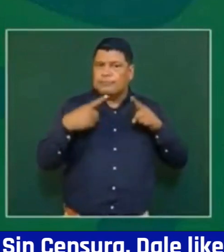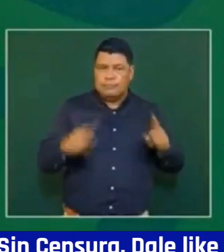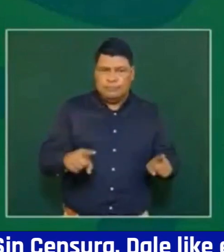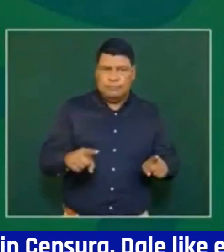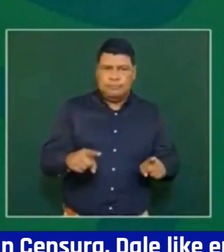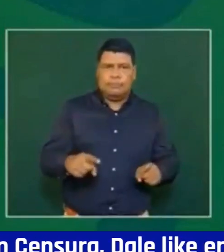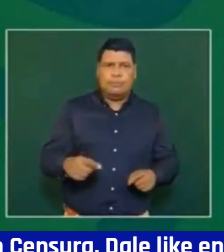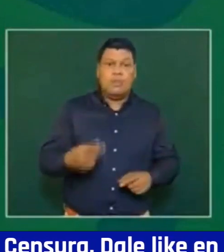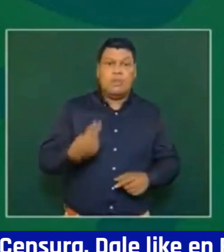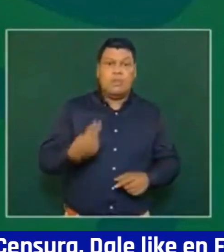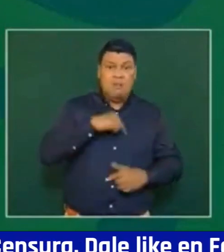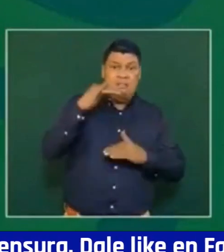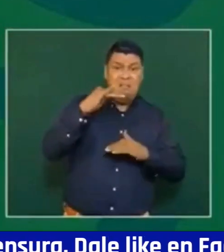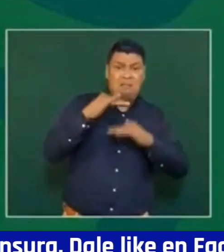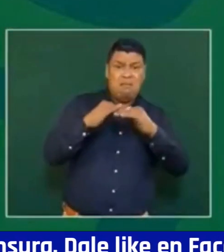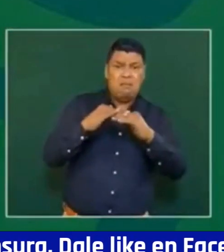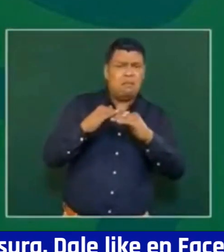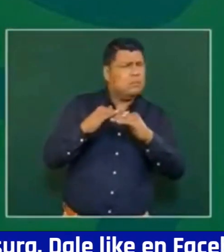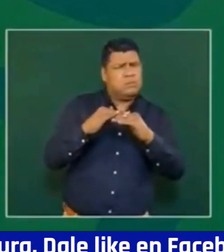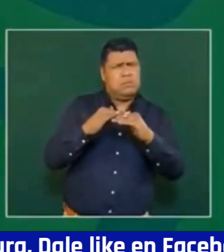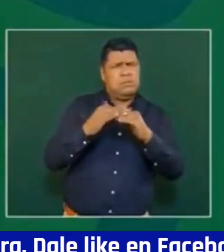Y no hay límite.